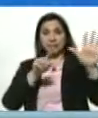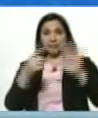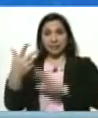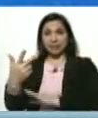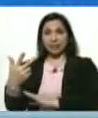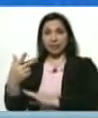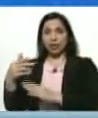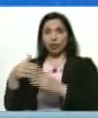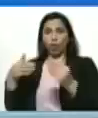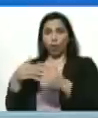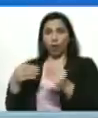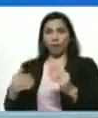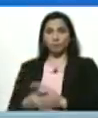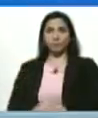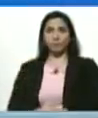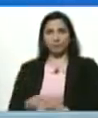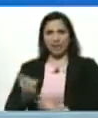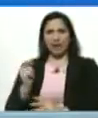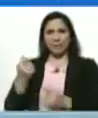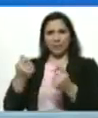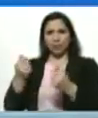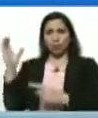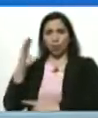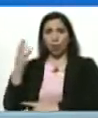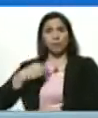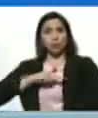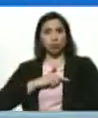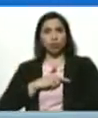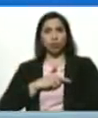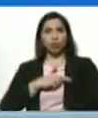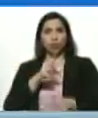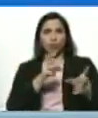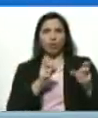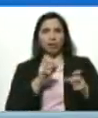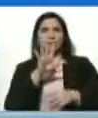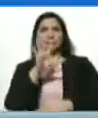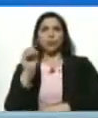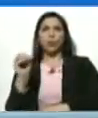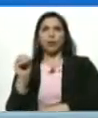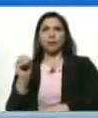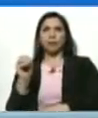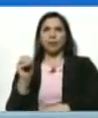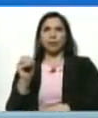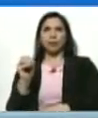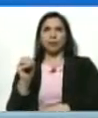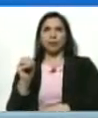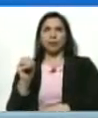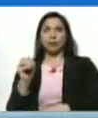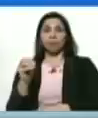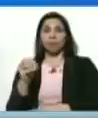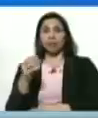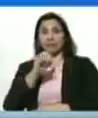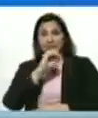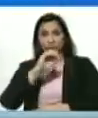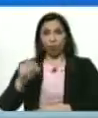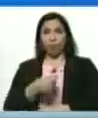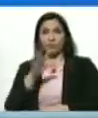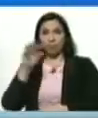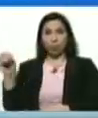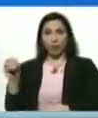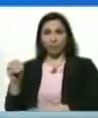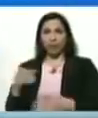está en colombia nosotros lo estamos colocando a 50 centavos de dólar en esta tercera modalidad